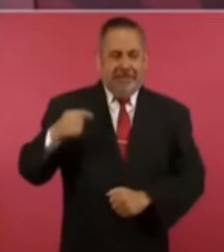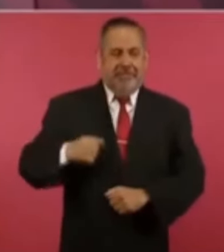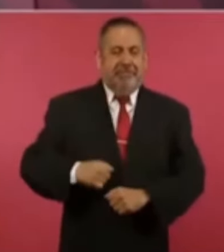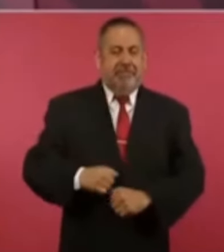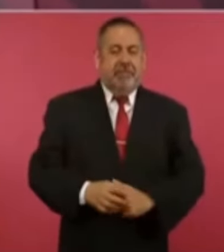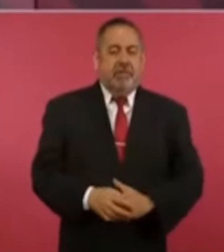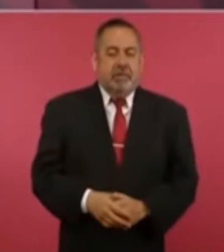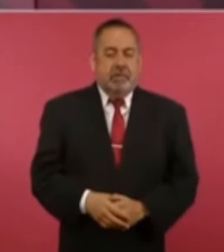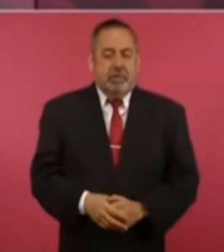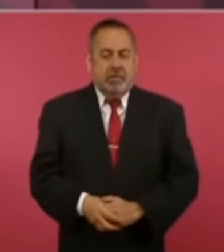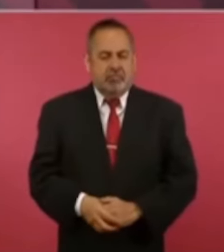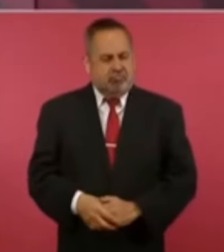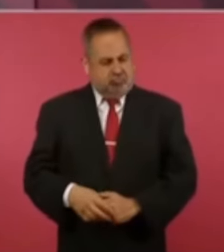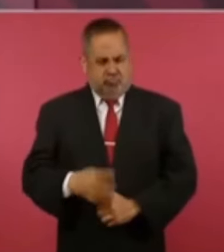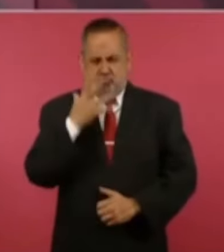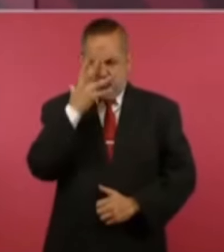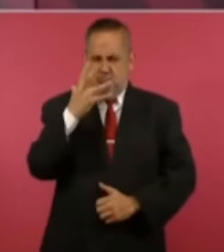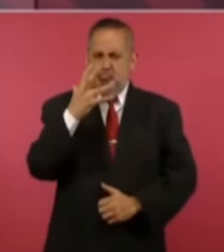todos,